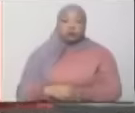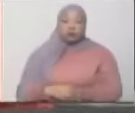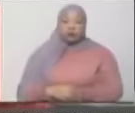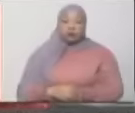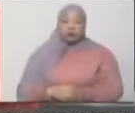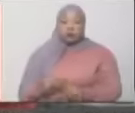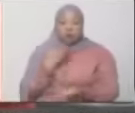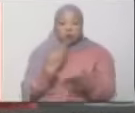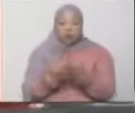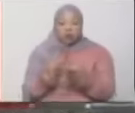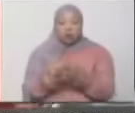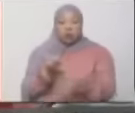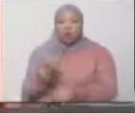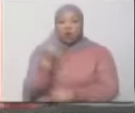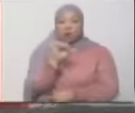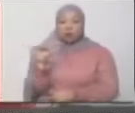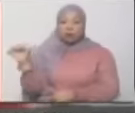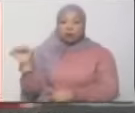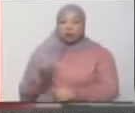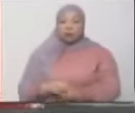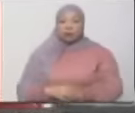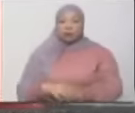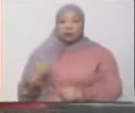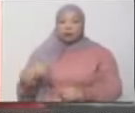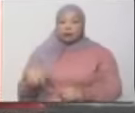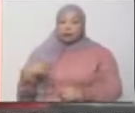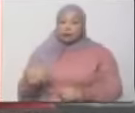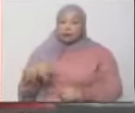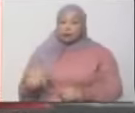Te voy a dar una semana, Ángel Prado.